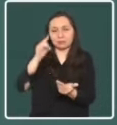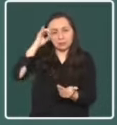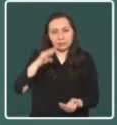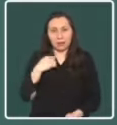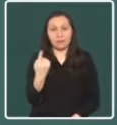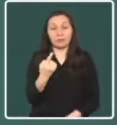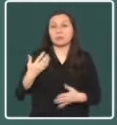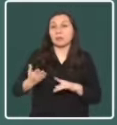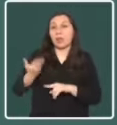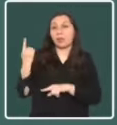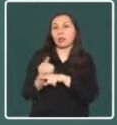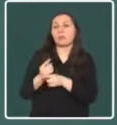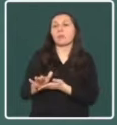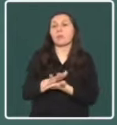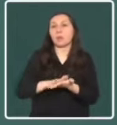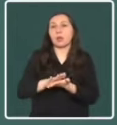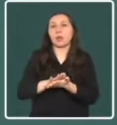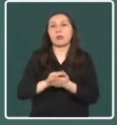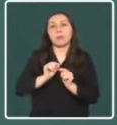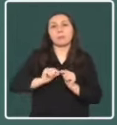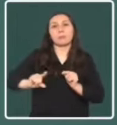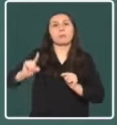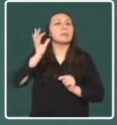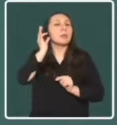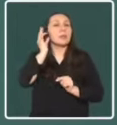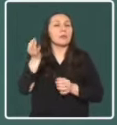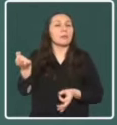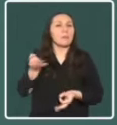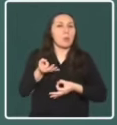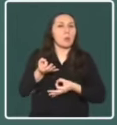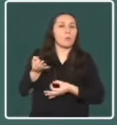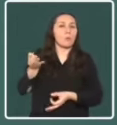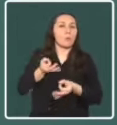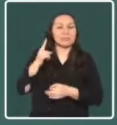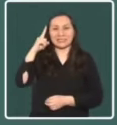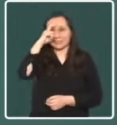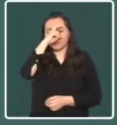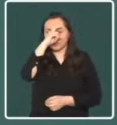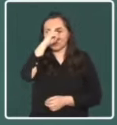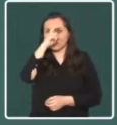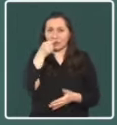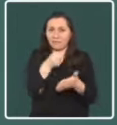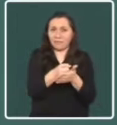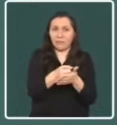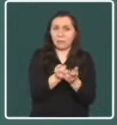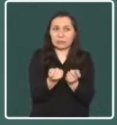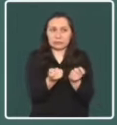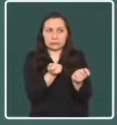sabemos, y lo conversaba, por ejemplo, con una emprendedora que me contaba las dificultades que tiene para llegar a fin de